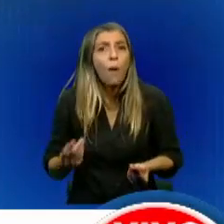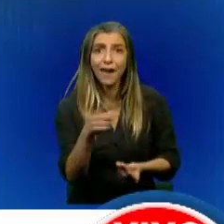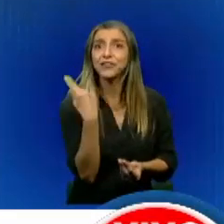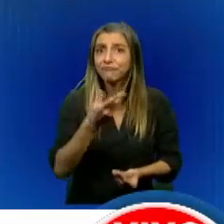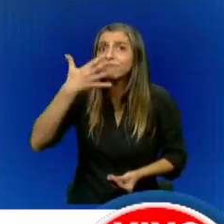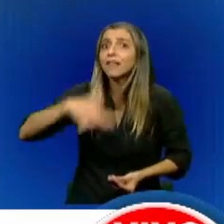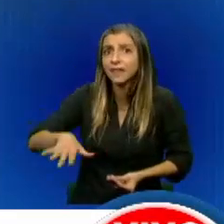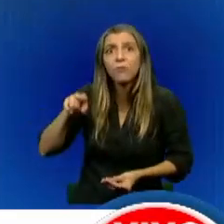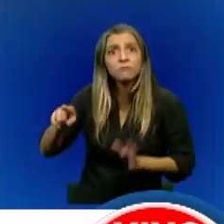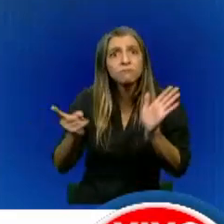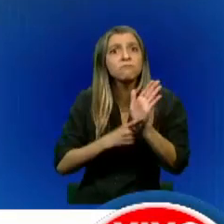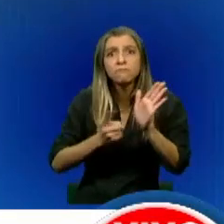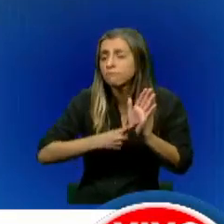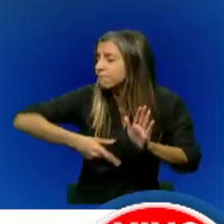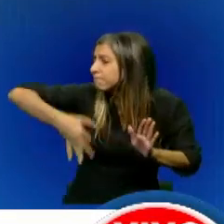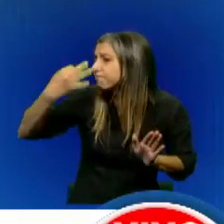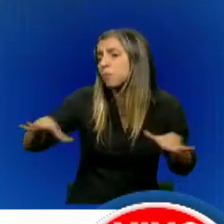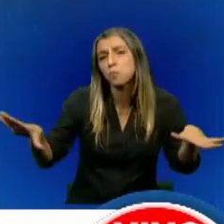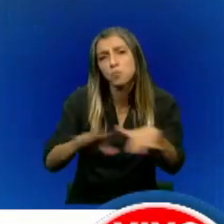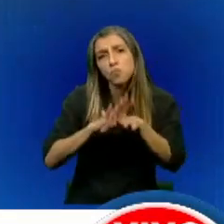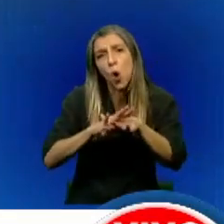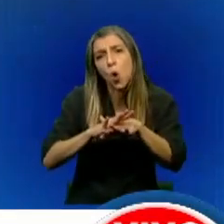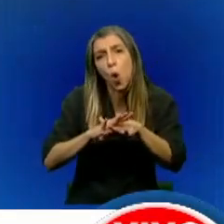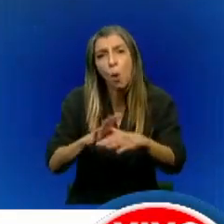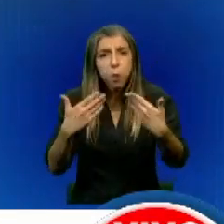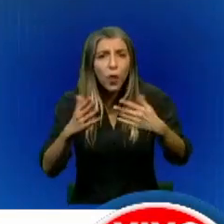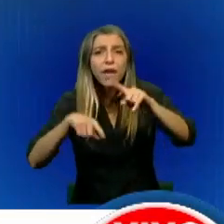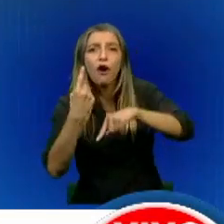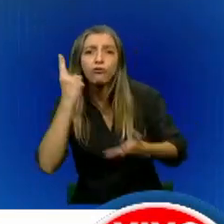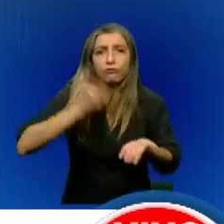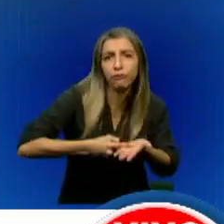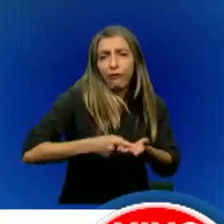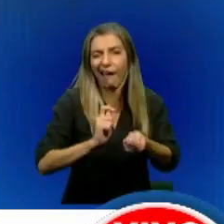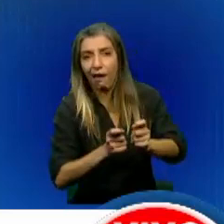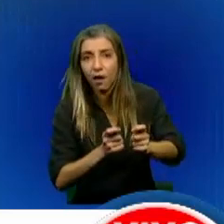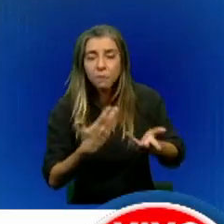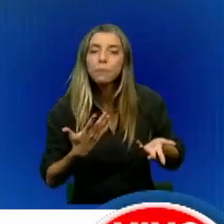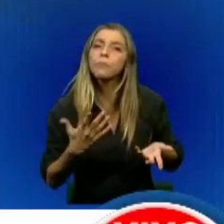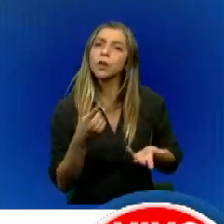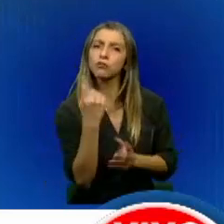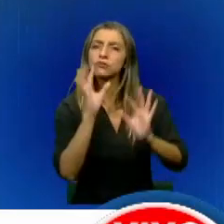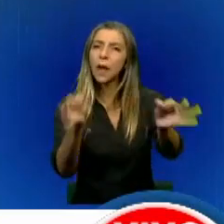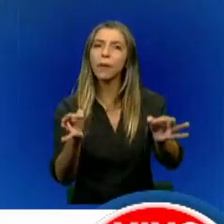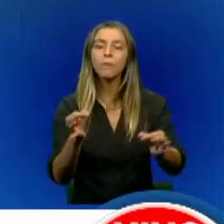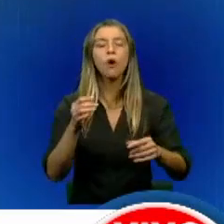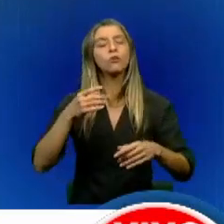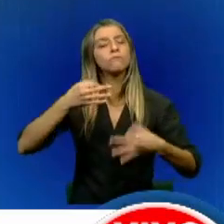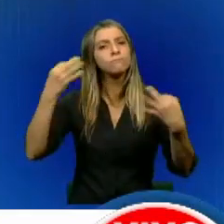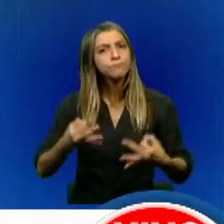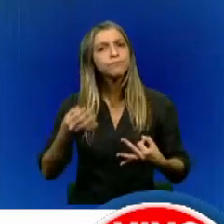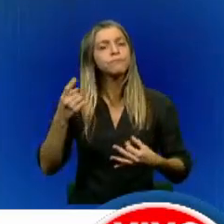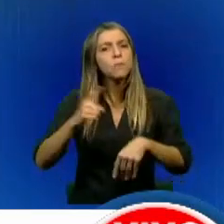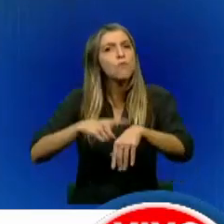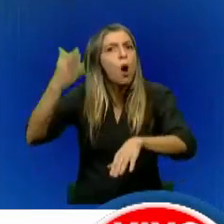buena norma. Y sí, se podría haber cambiado con otro decreto, pero nadie lo hizo. Se respetó esa voluntad de la